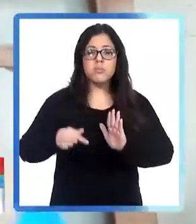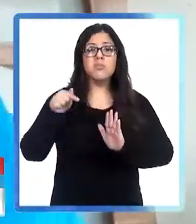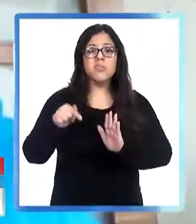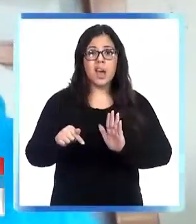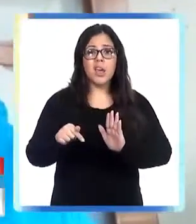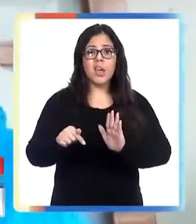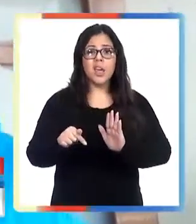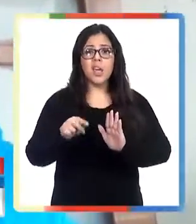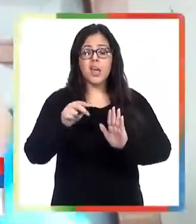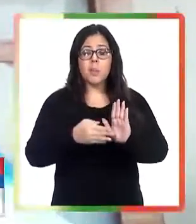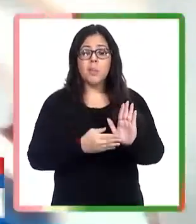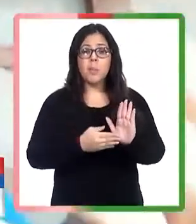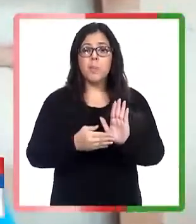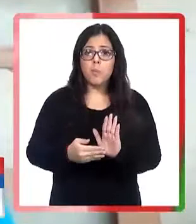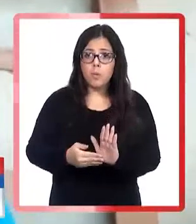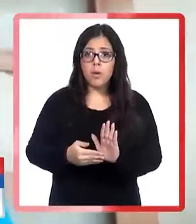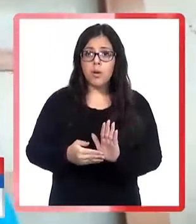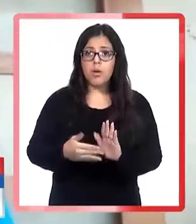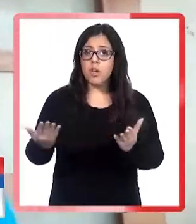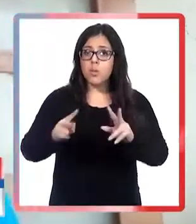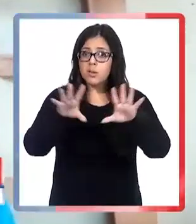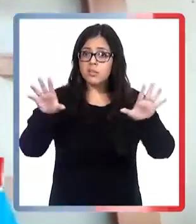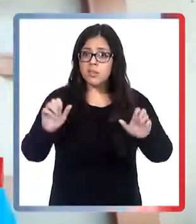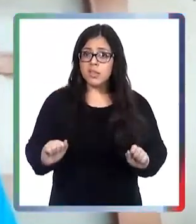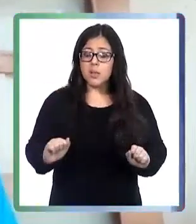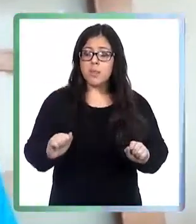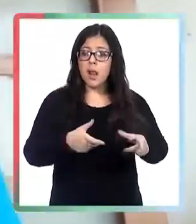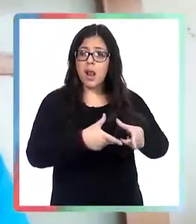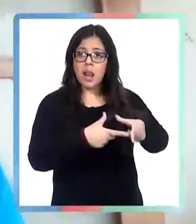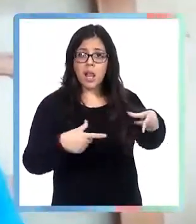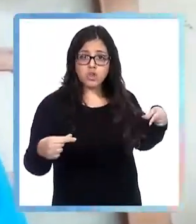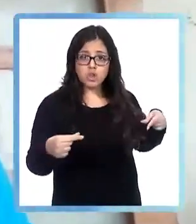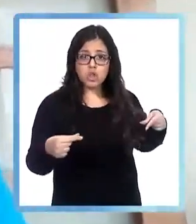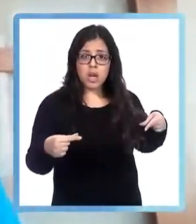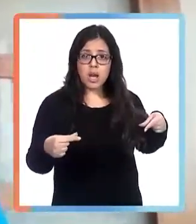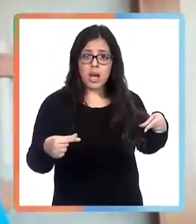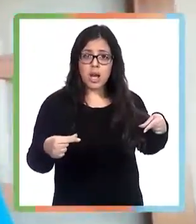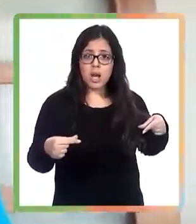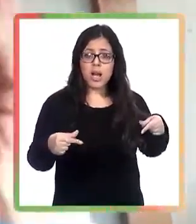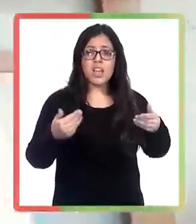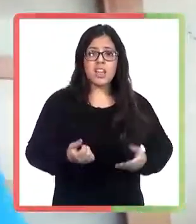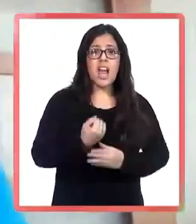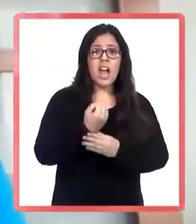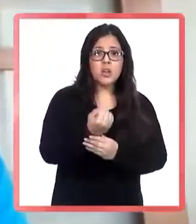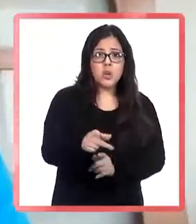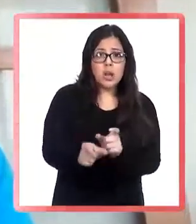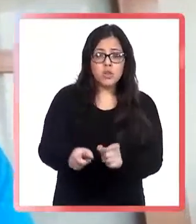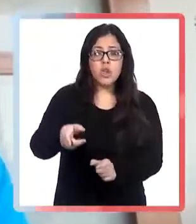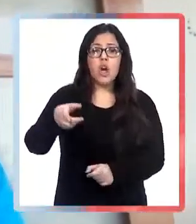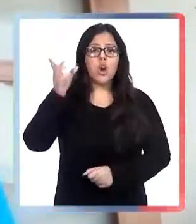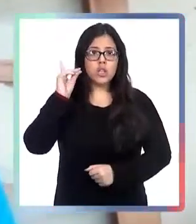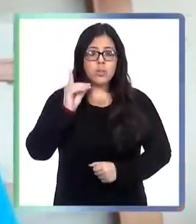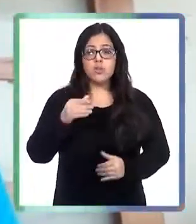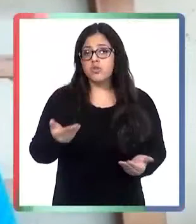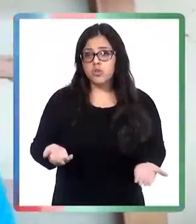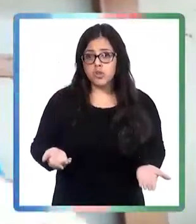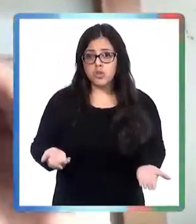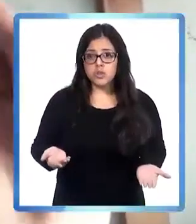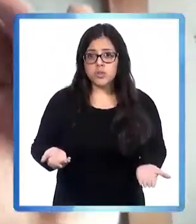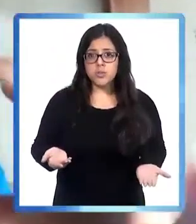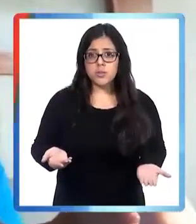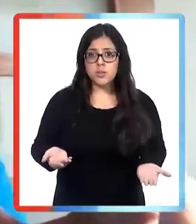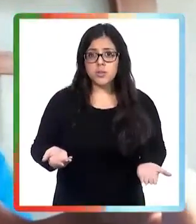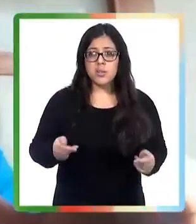la ley respectiva que va a regular cómo es el sistema, este sistema nacional que solvente ese tipo de necesidades de las personas con